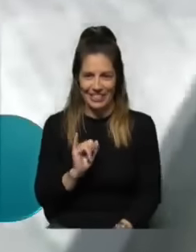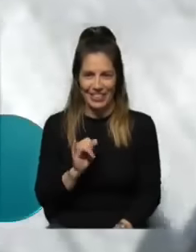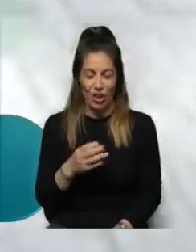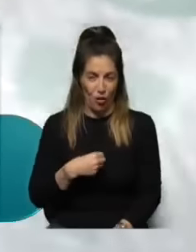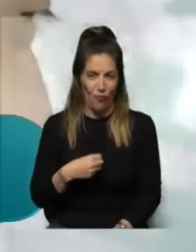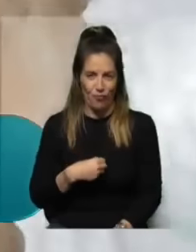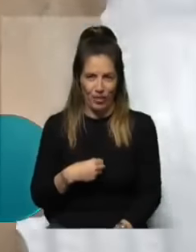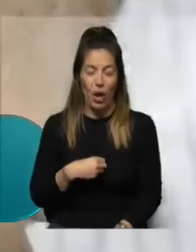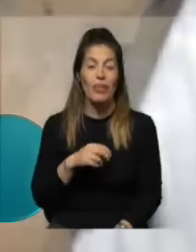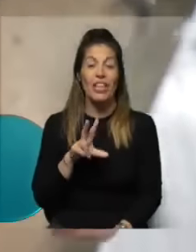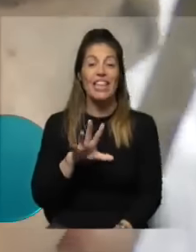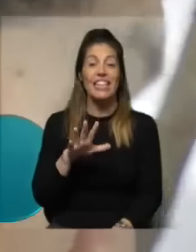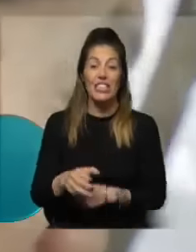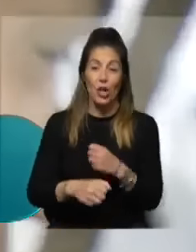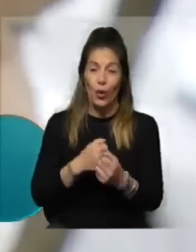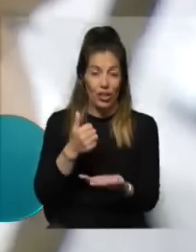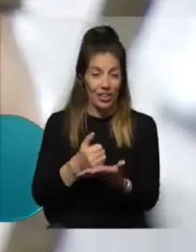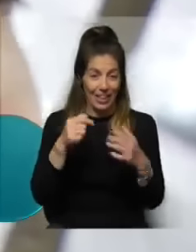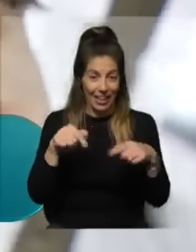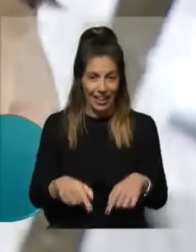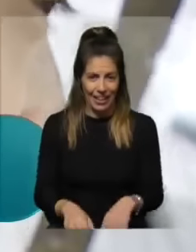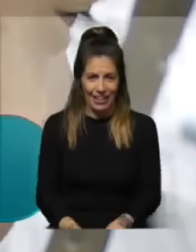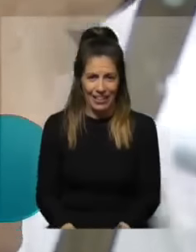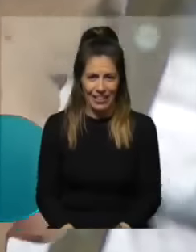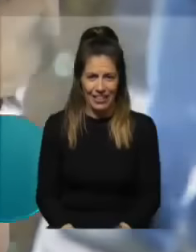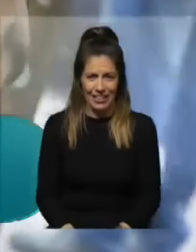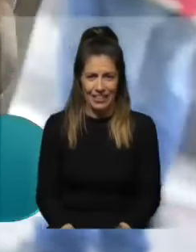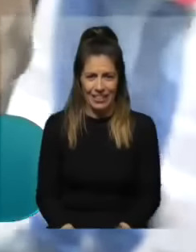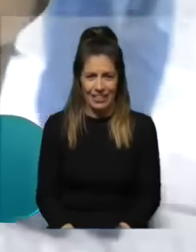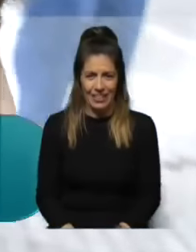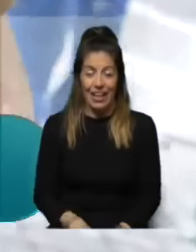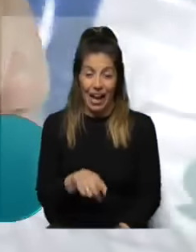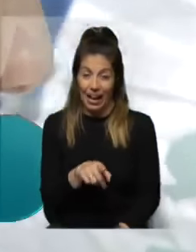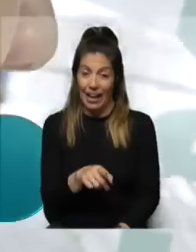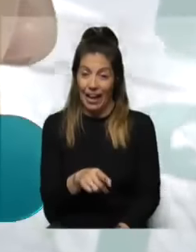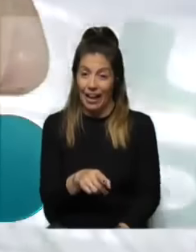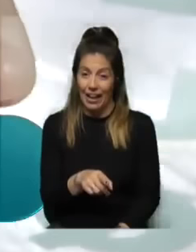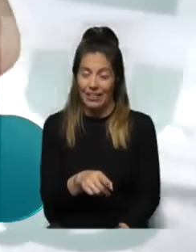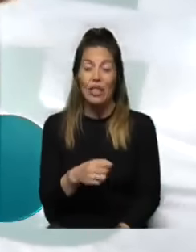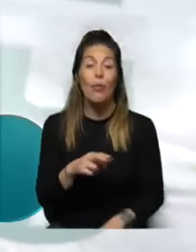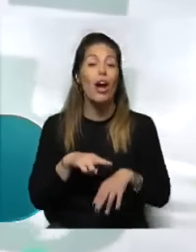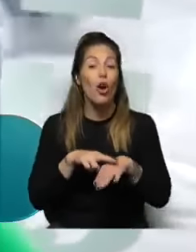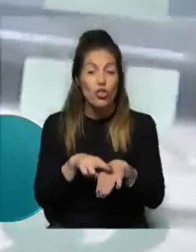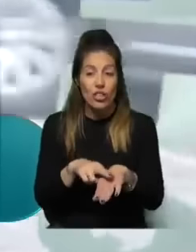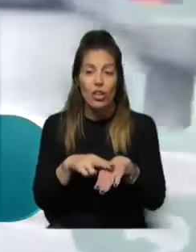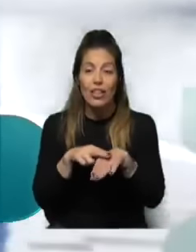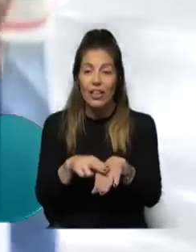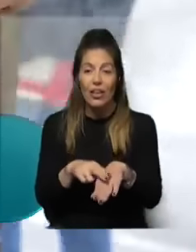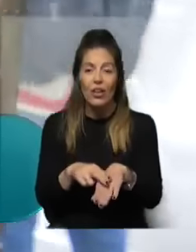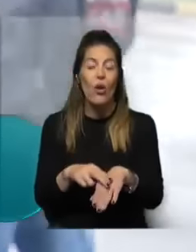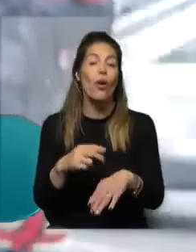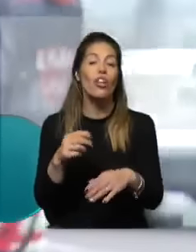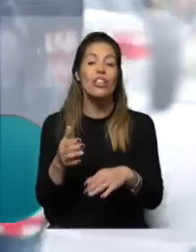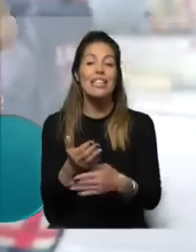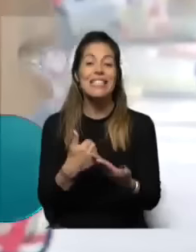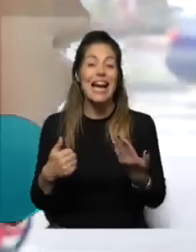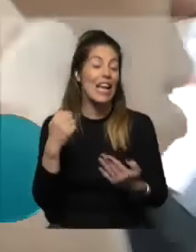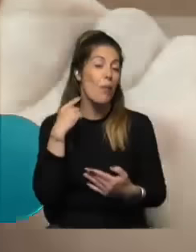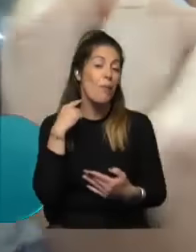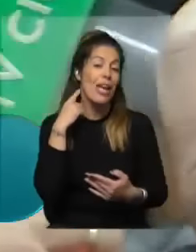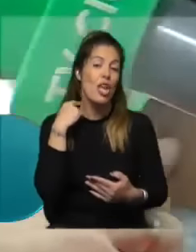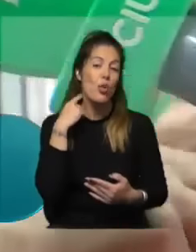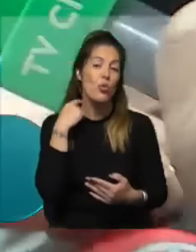por algo hace 35 años que está acá, Tano. Mira, acá se te fue, viste, acá le diste... Te voy a dar un consejo. A ver. Cuando te saques la pelusa, sí.